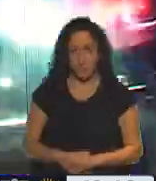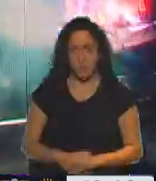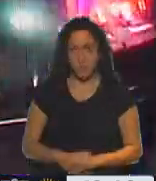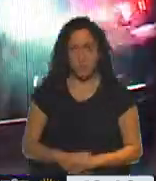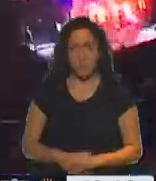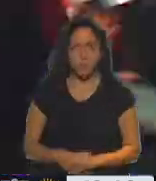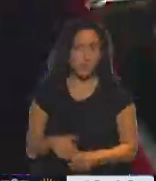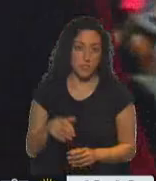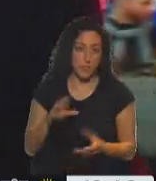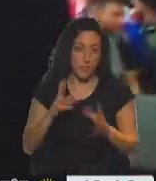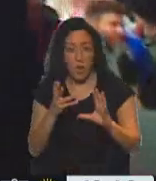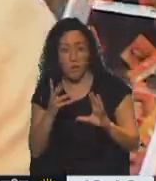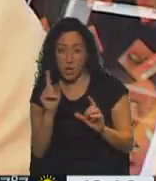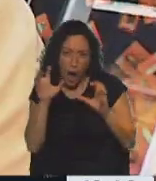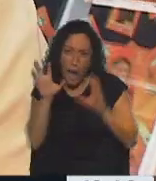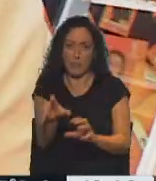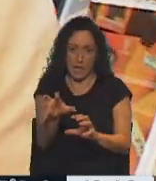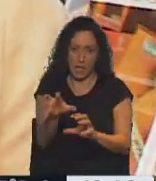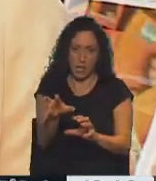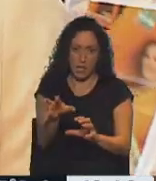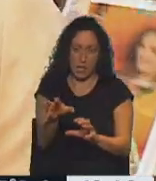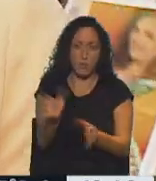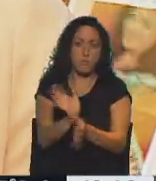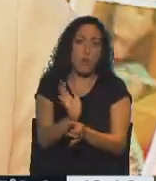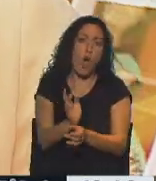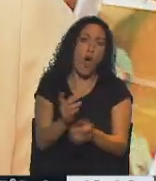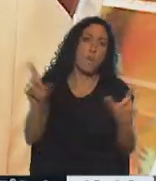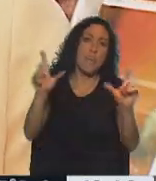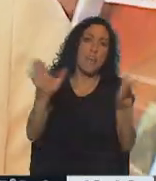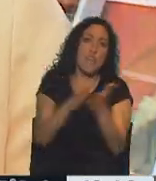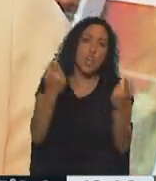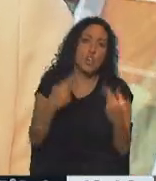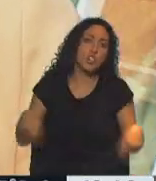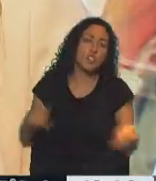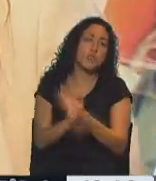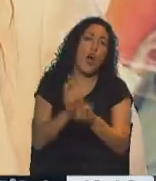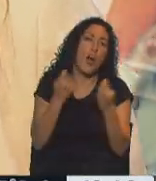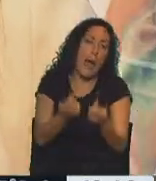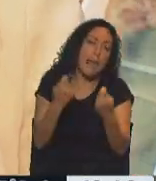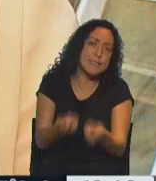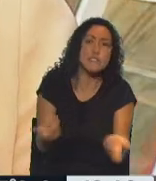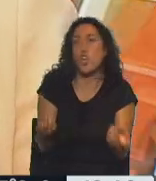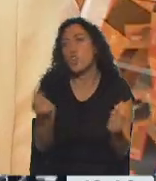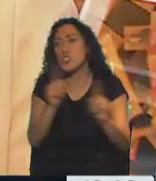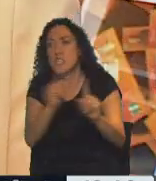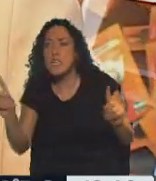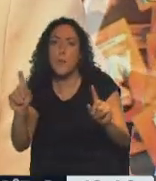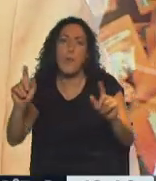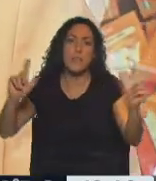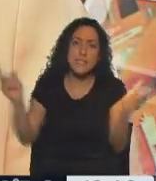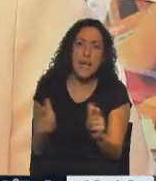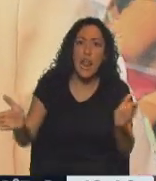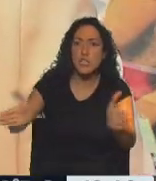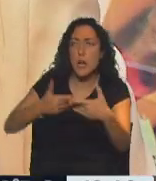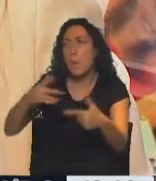no, se los ataca. De la manera en que son un gasto, no sirven para nada, hay que o cerrarlos, o achicarlos o privatizarlos, es no